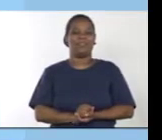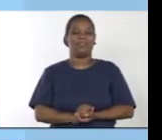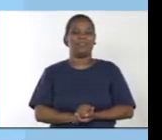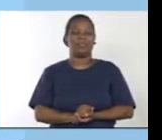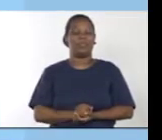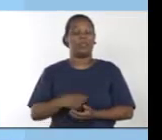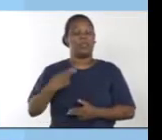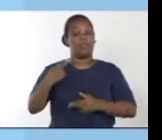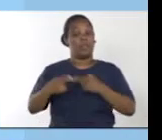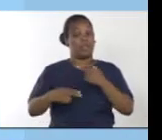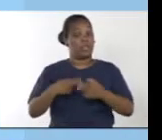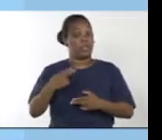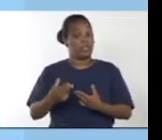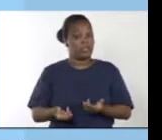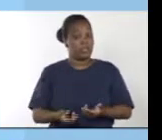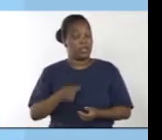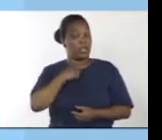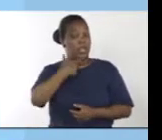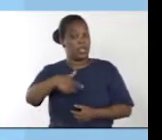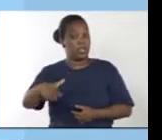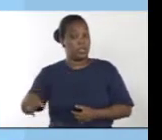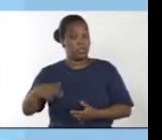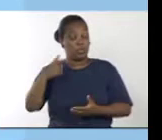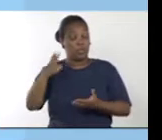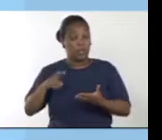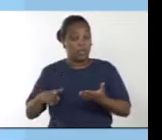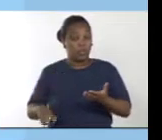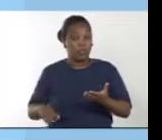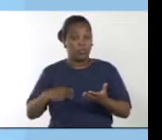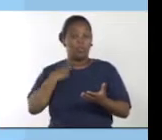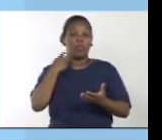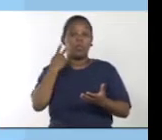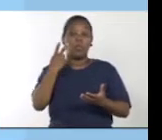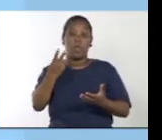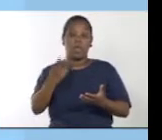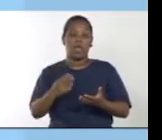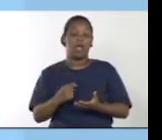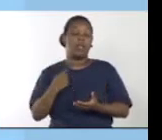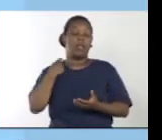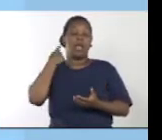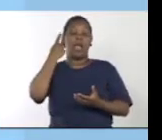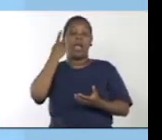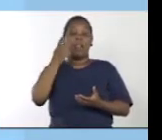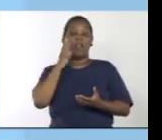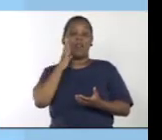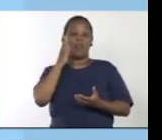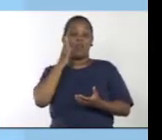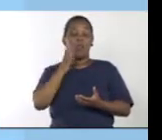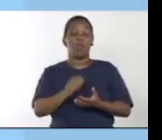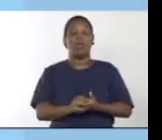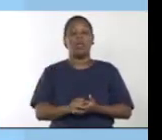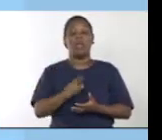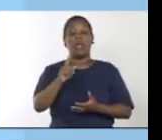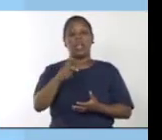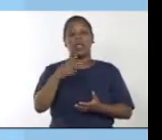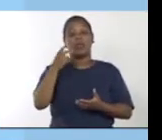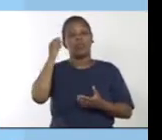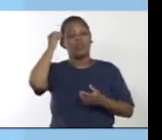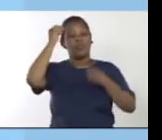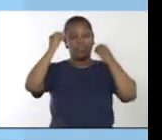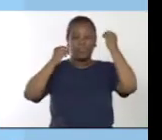Van a realizar la ejercitación de la lectura oral y en alta voz y la comprensión de los textos